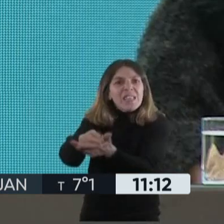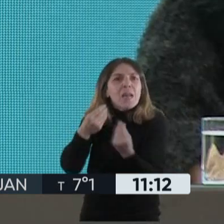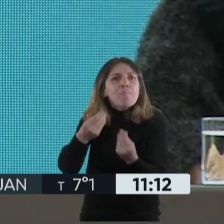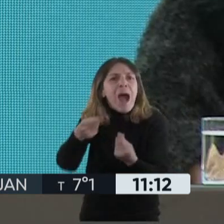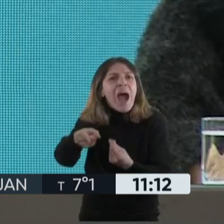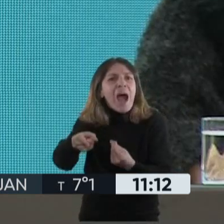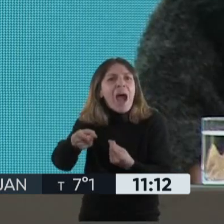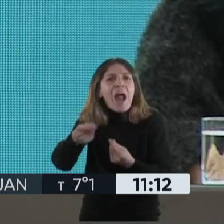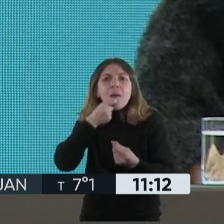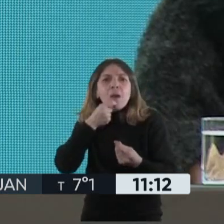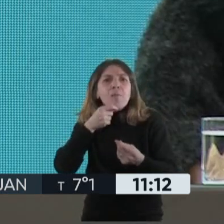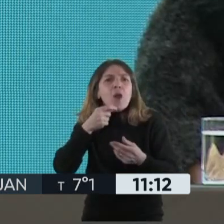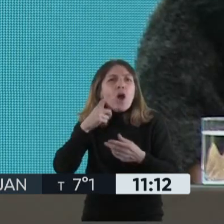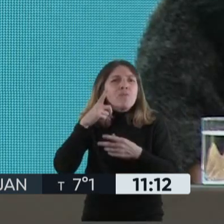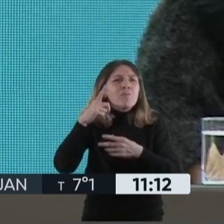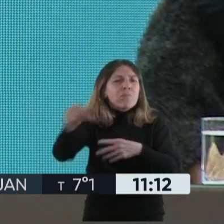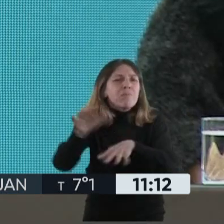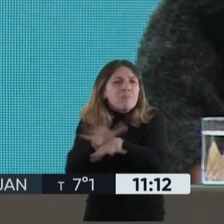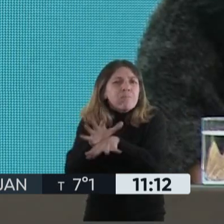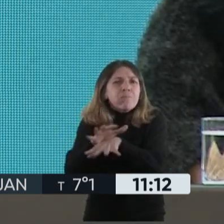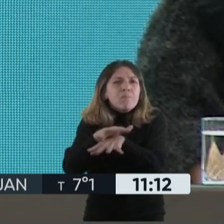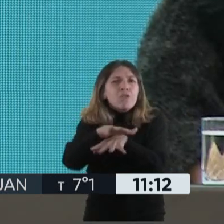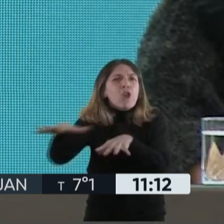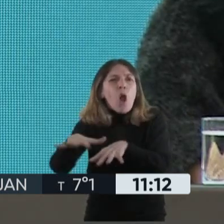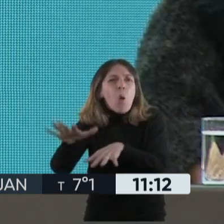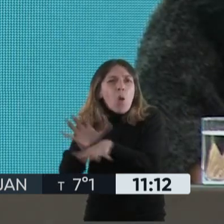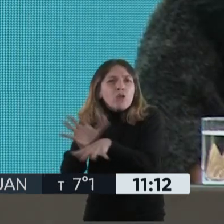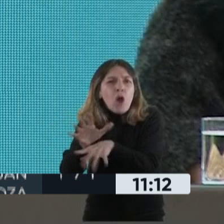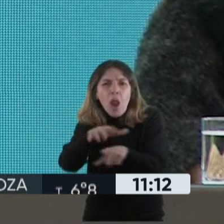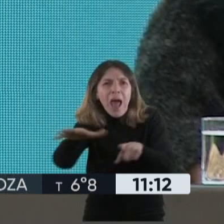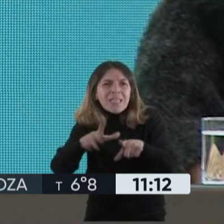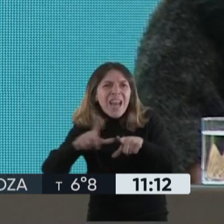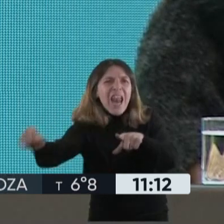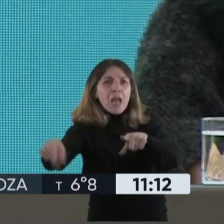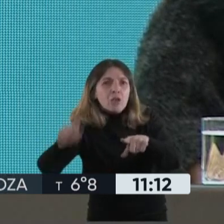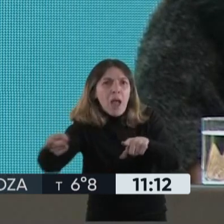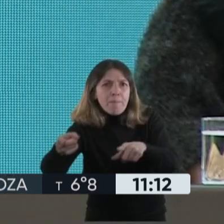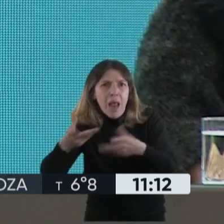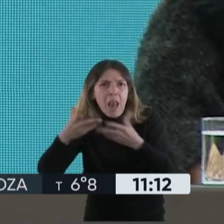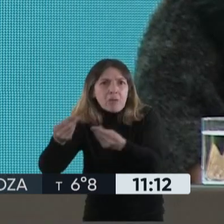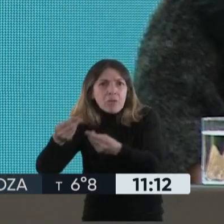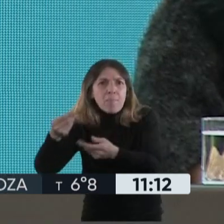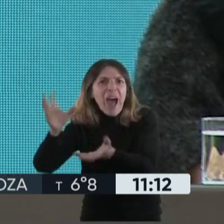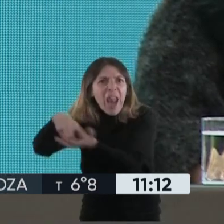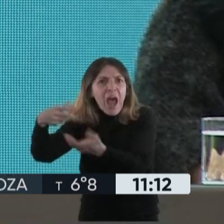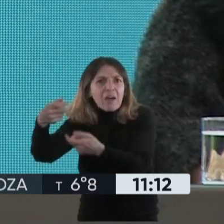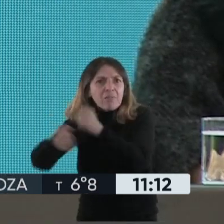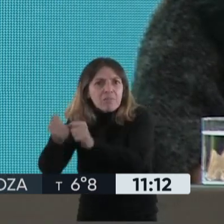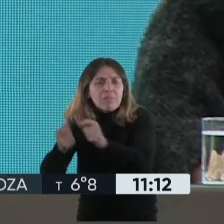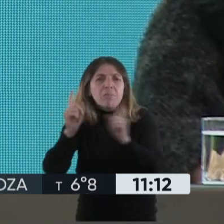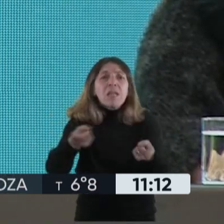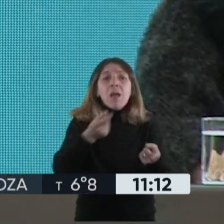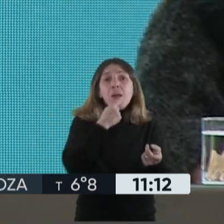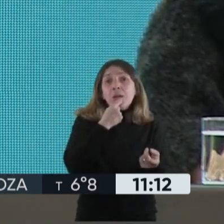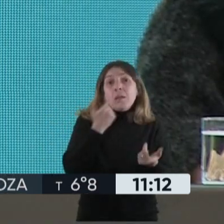áreas marginales y también para las inversiones que frenen el declino del